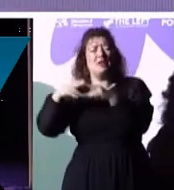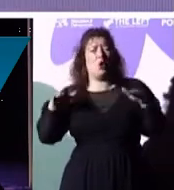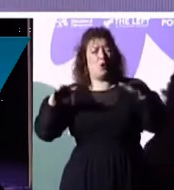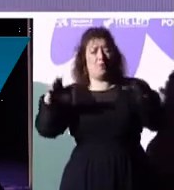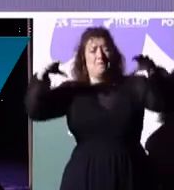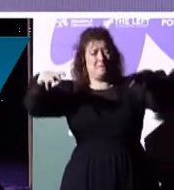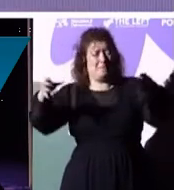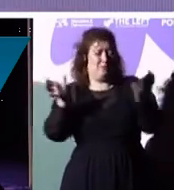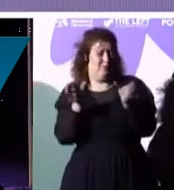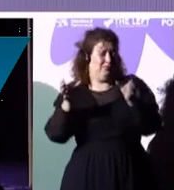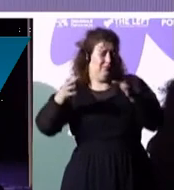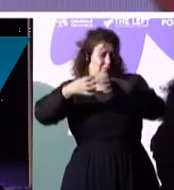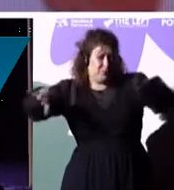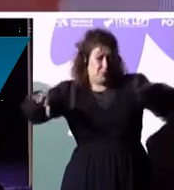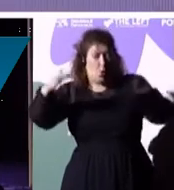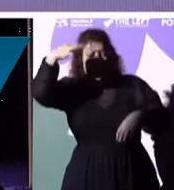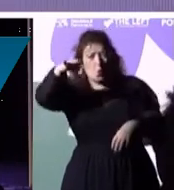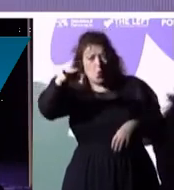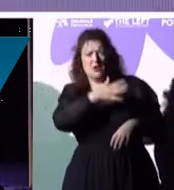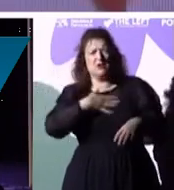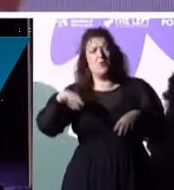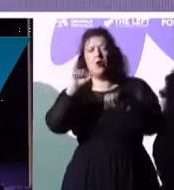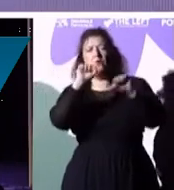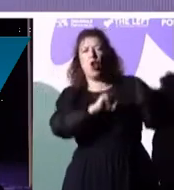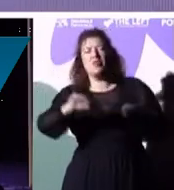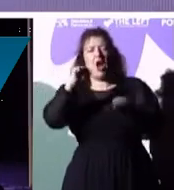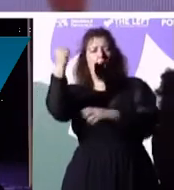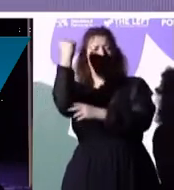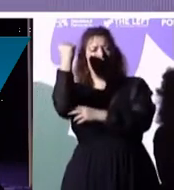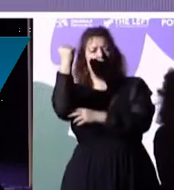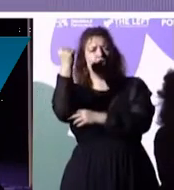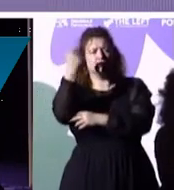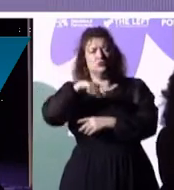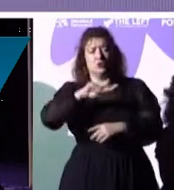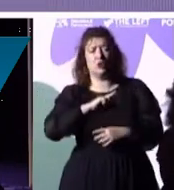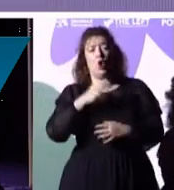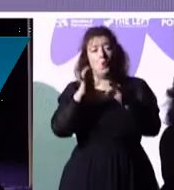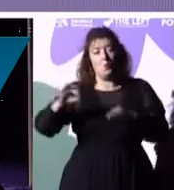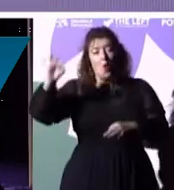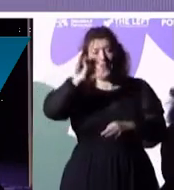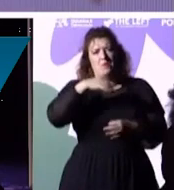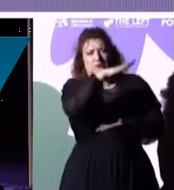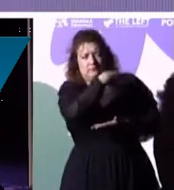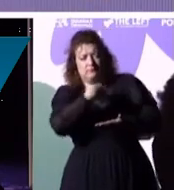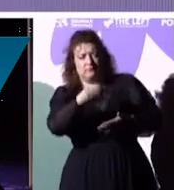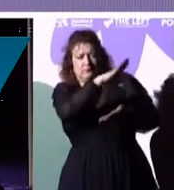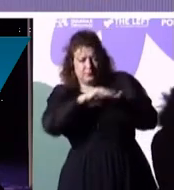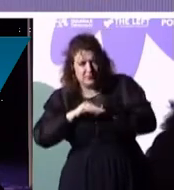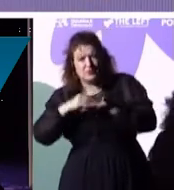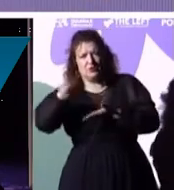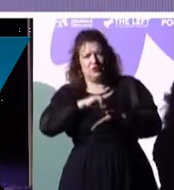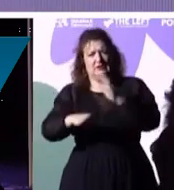Crepúsculo comunista rodeado de un anillo un poco más amplio de personas que mejor se dejan engañar por por esta aura